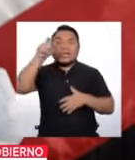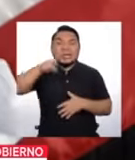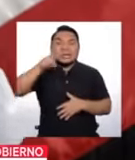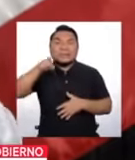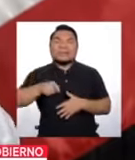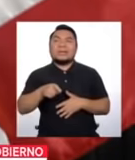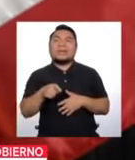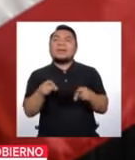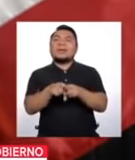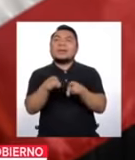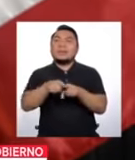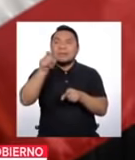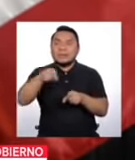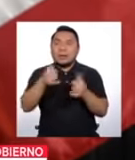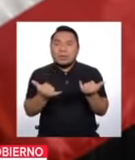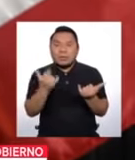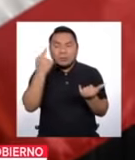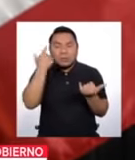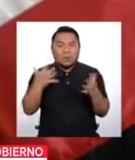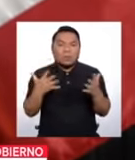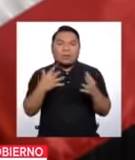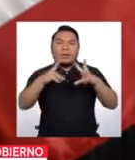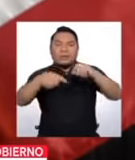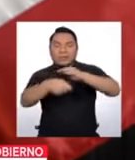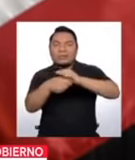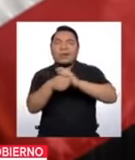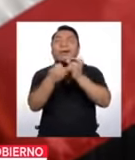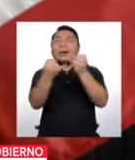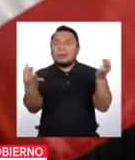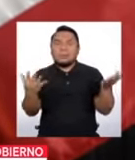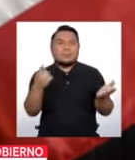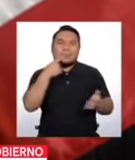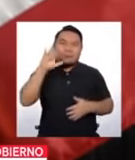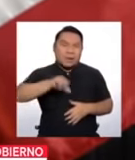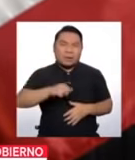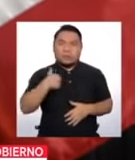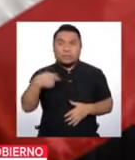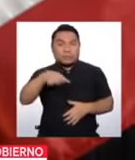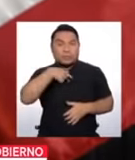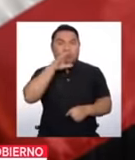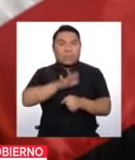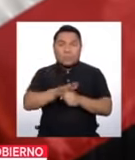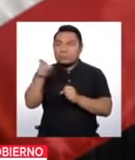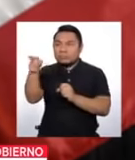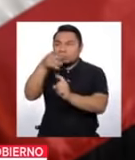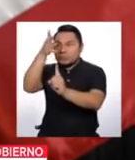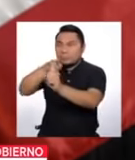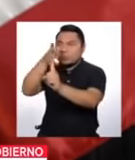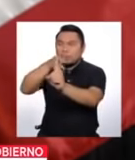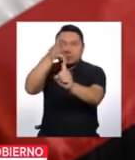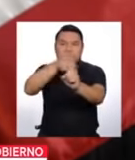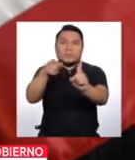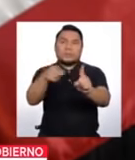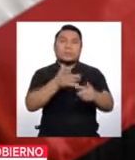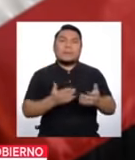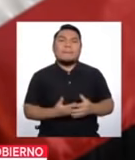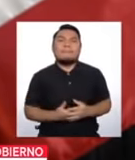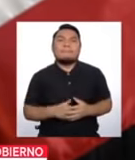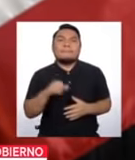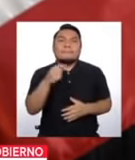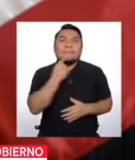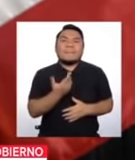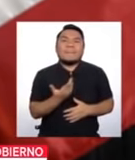también tenemos ahora denuncias de corrupción, y que nos hemos comprometido a hacer un seguimiento y